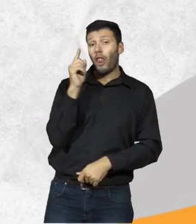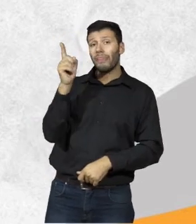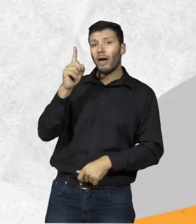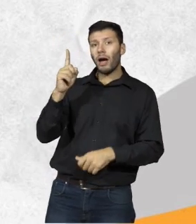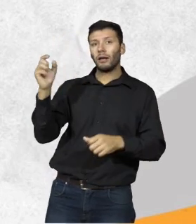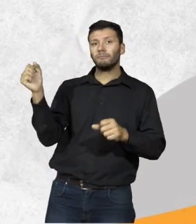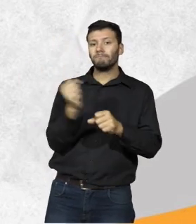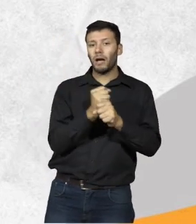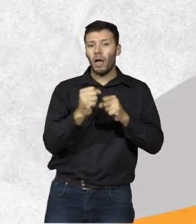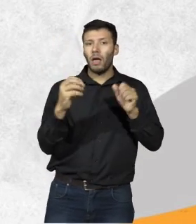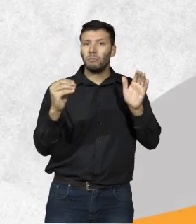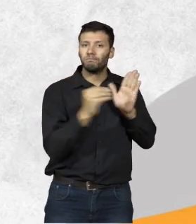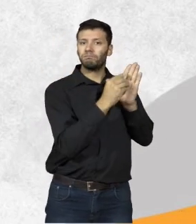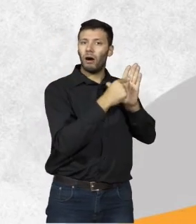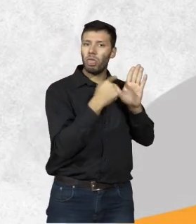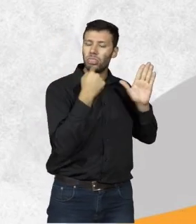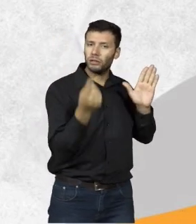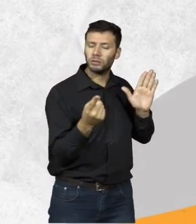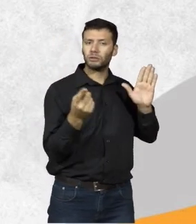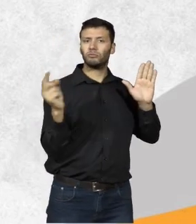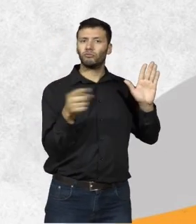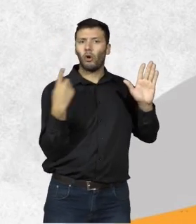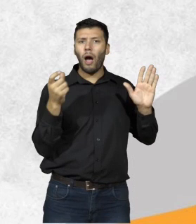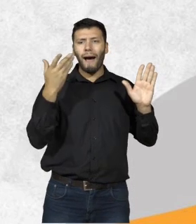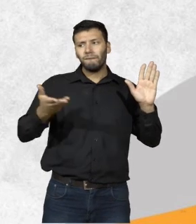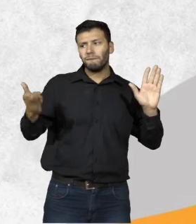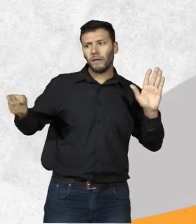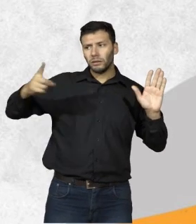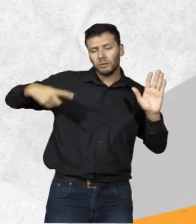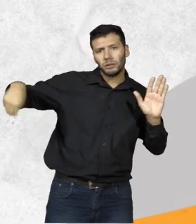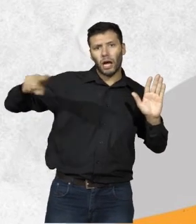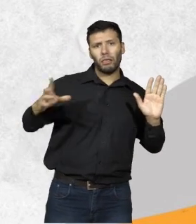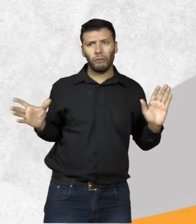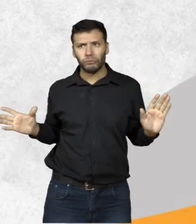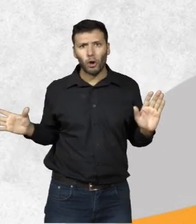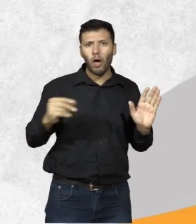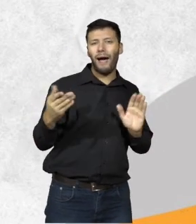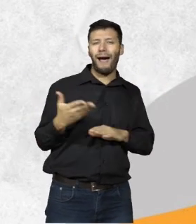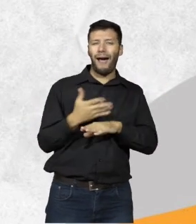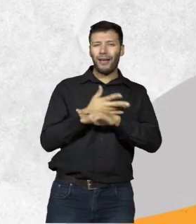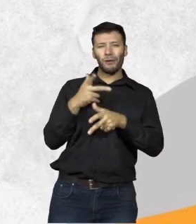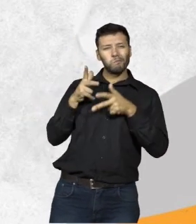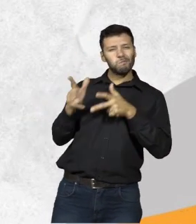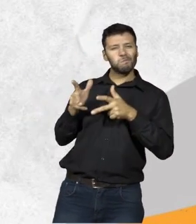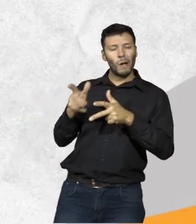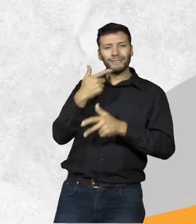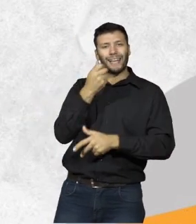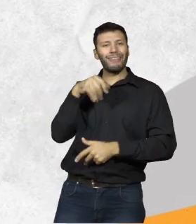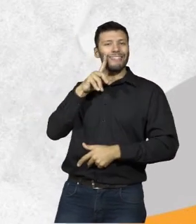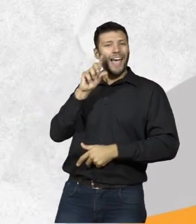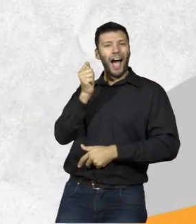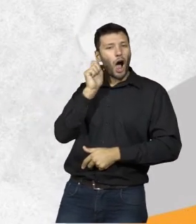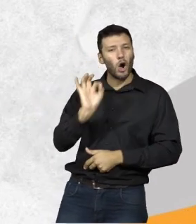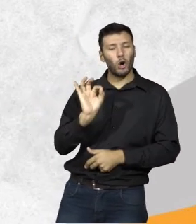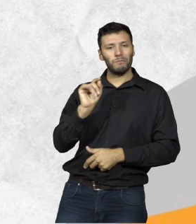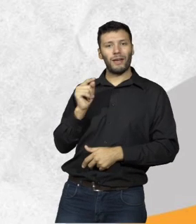establece que todos los habitantes, como lo habló Santiago anteriormente, gozan del